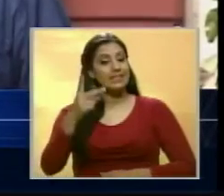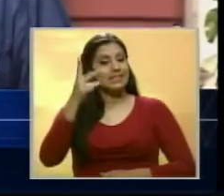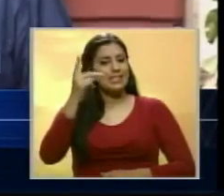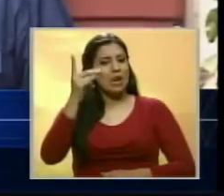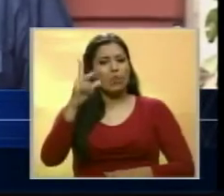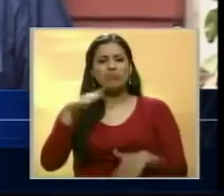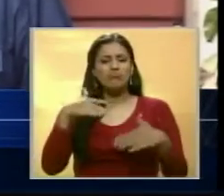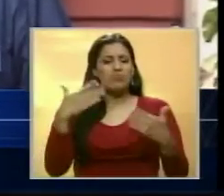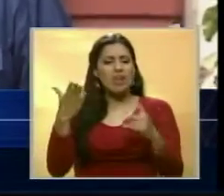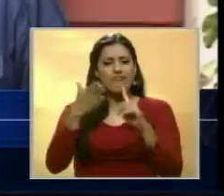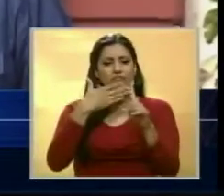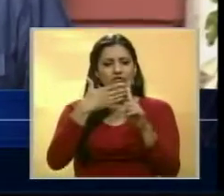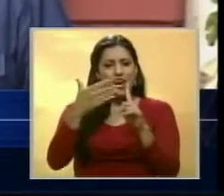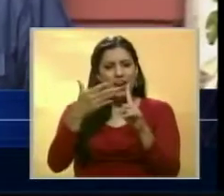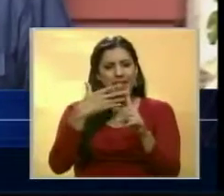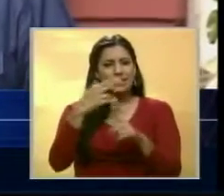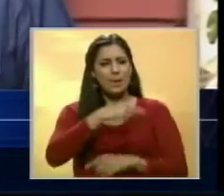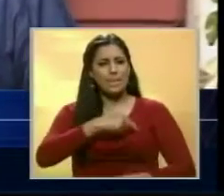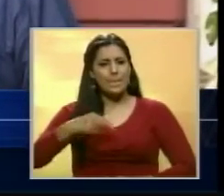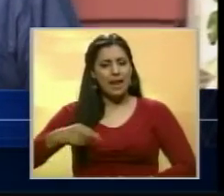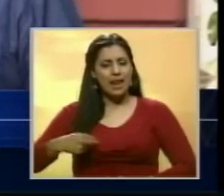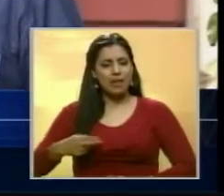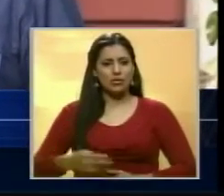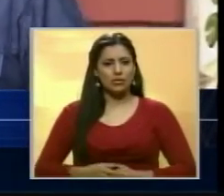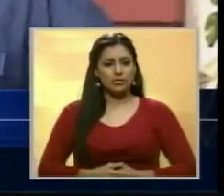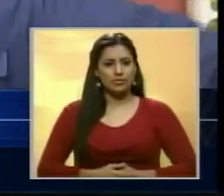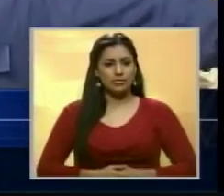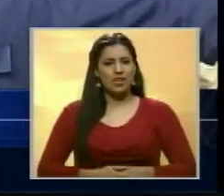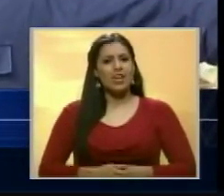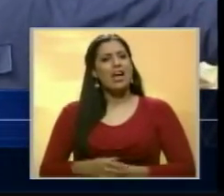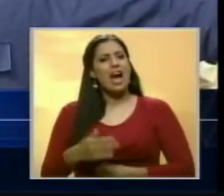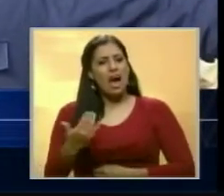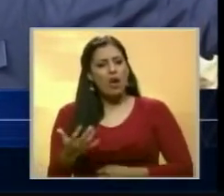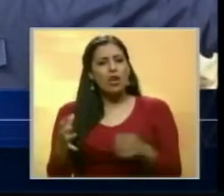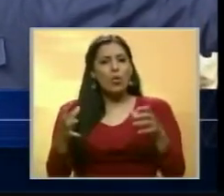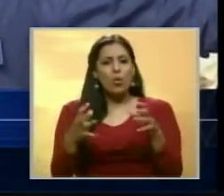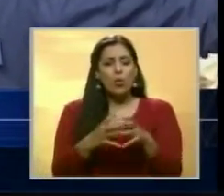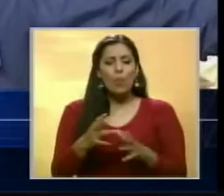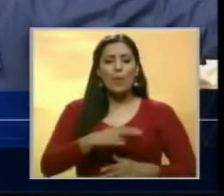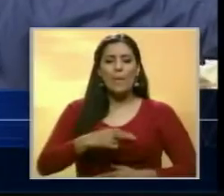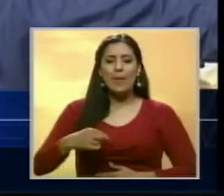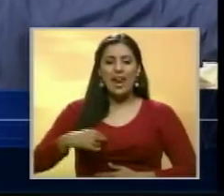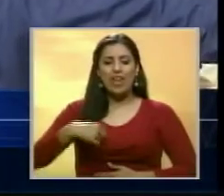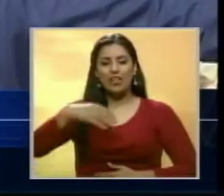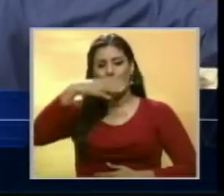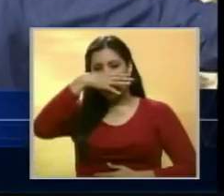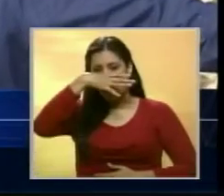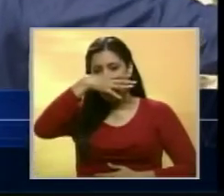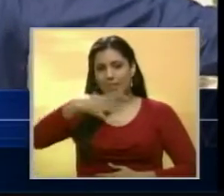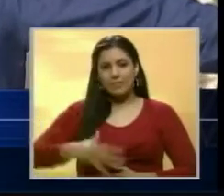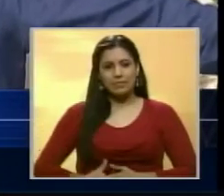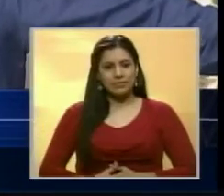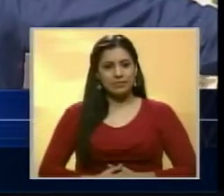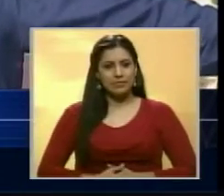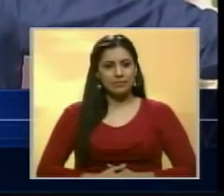Segundo, la violencia criminal, con bandas criminales paramilitarizadas,